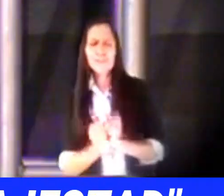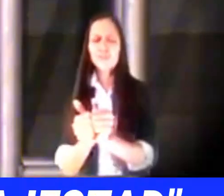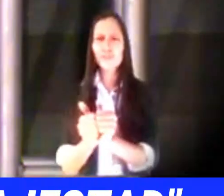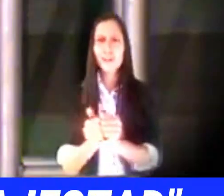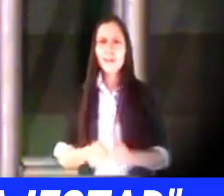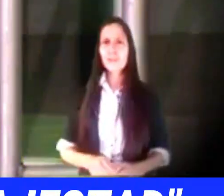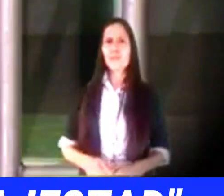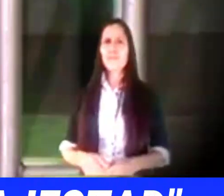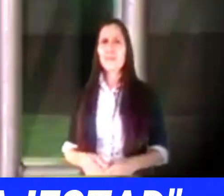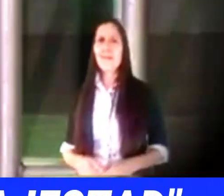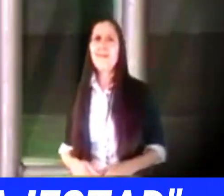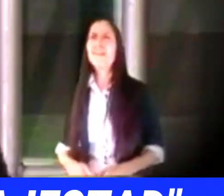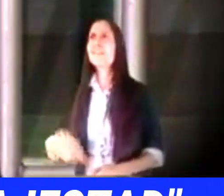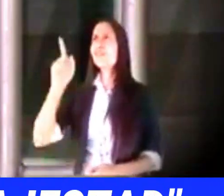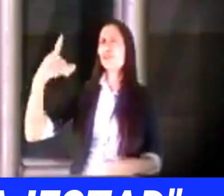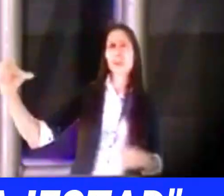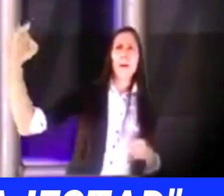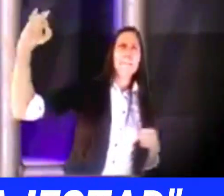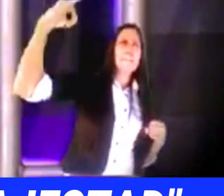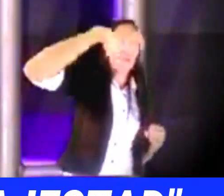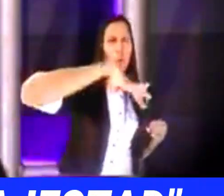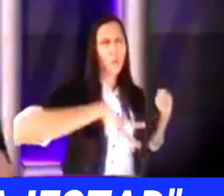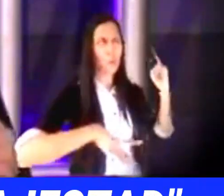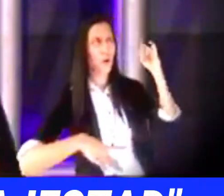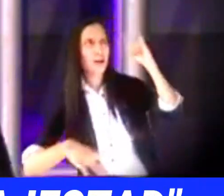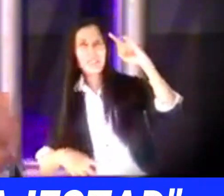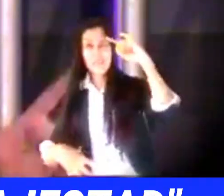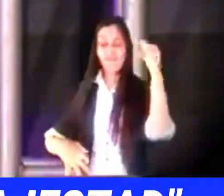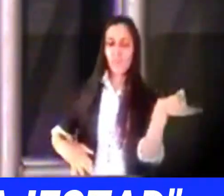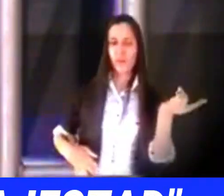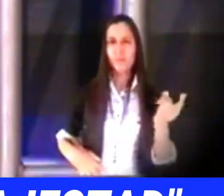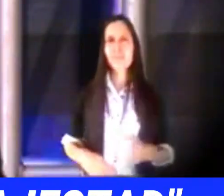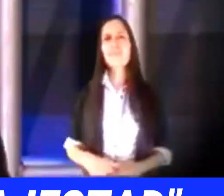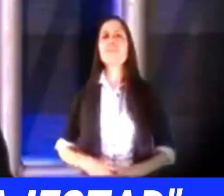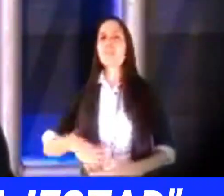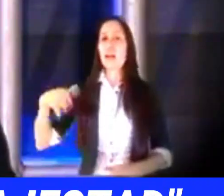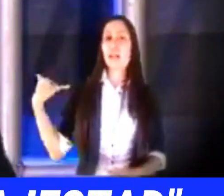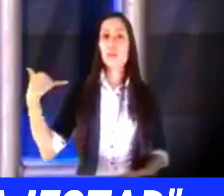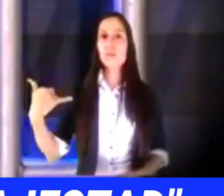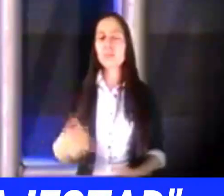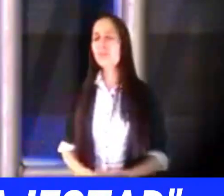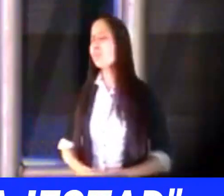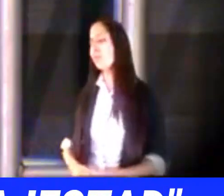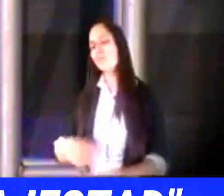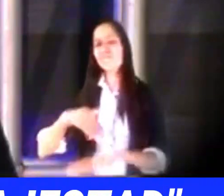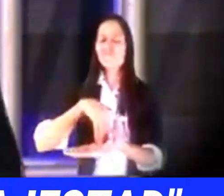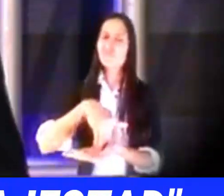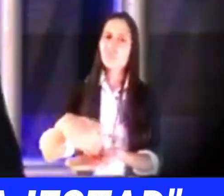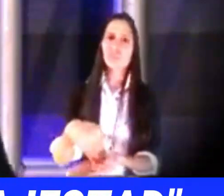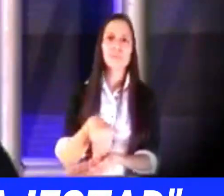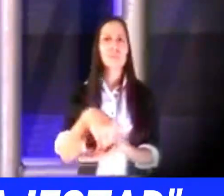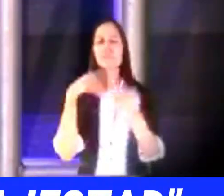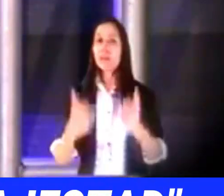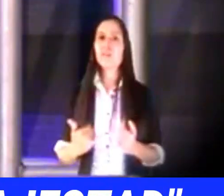mundo. Por eso le animo en esta hora. Hay jóvenes a punto de soltar, hay jóvenes que de pronto están